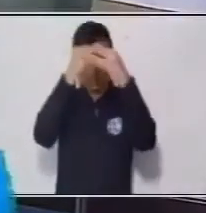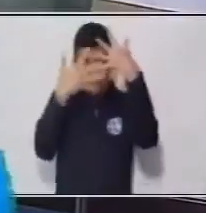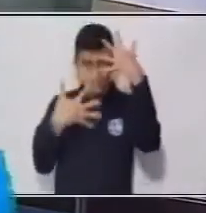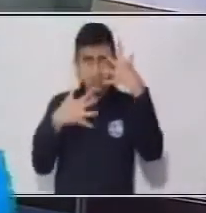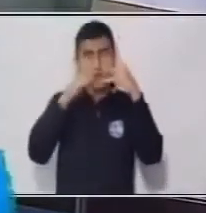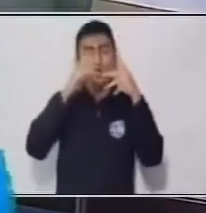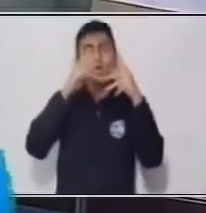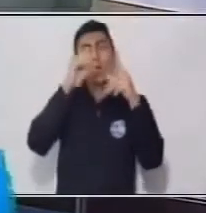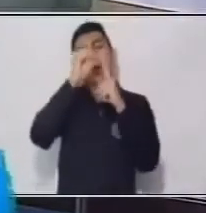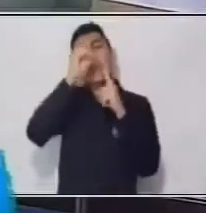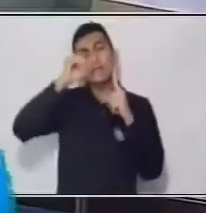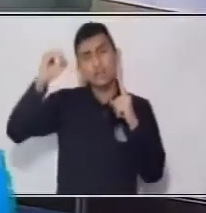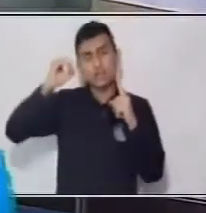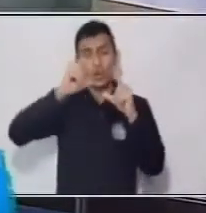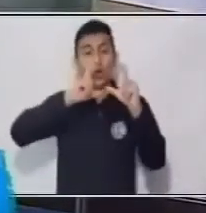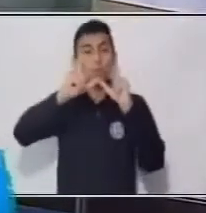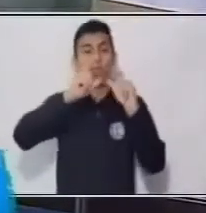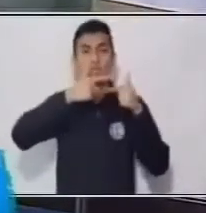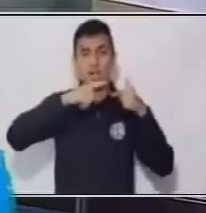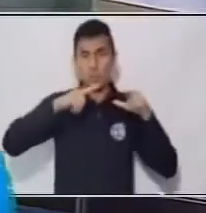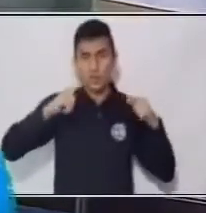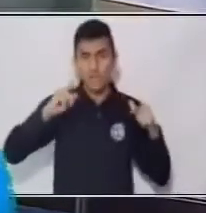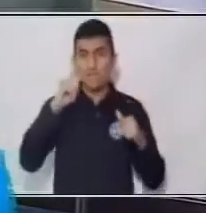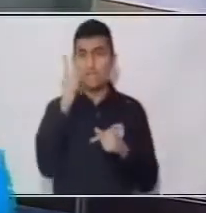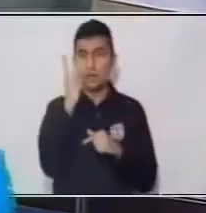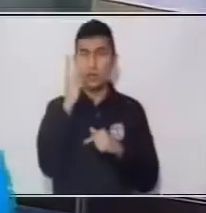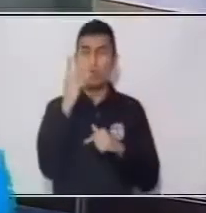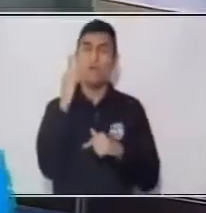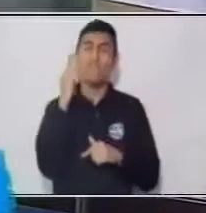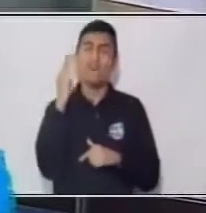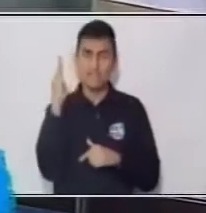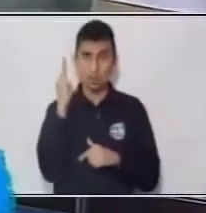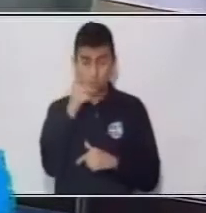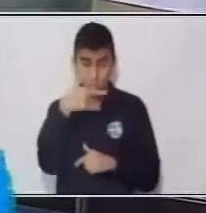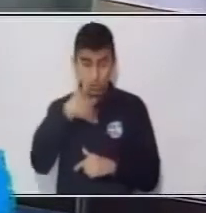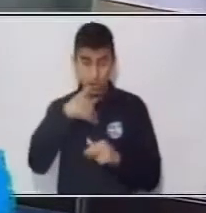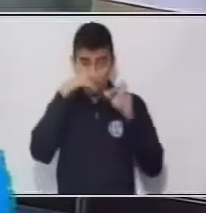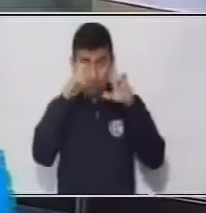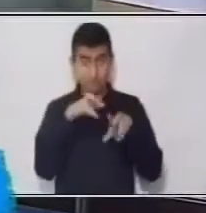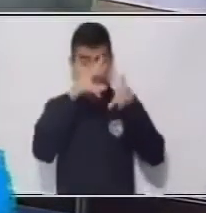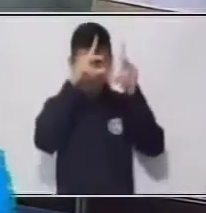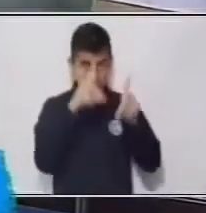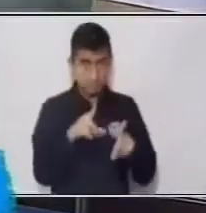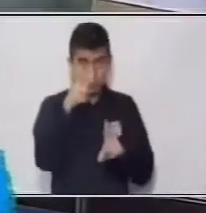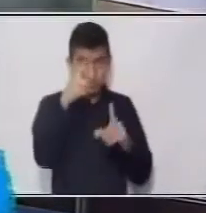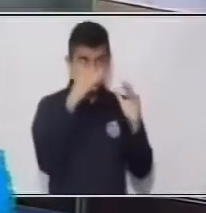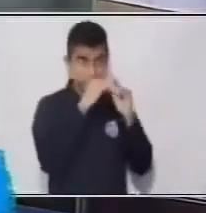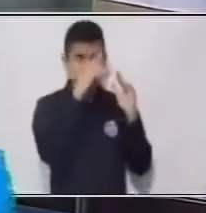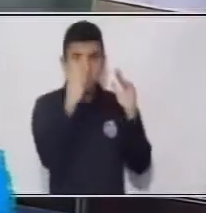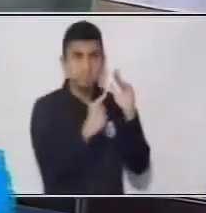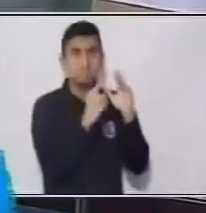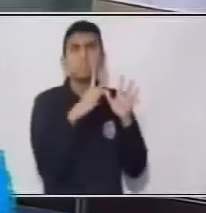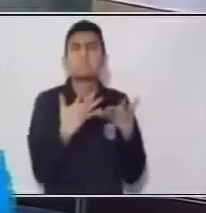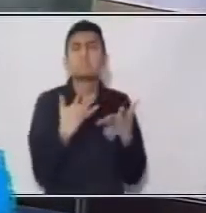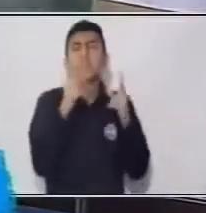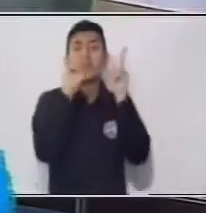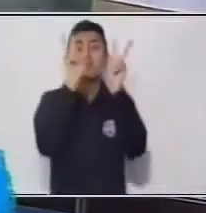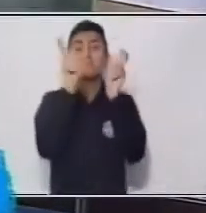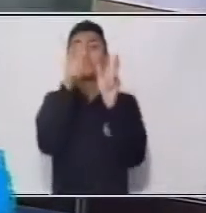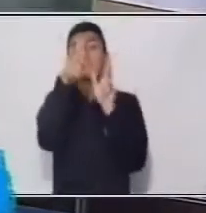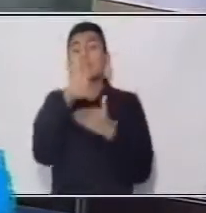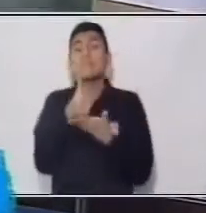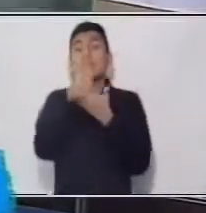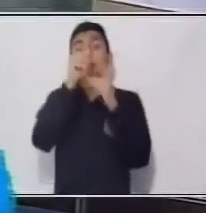de comunicación y lenguaje para segundo básico. Si en casa hay alguna persona con discapacidad, este tema les ayudará a